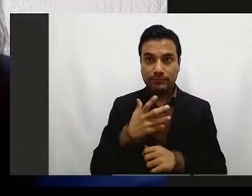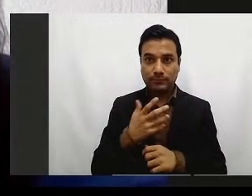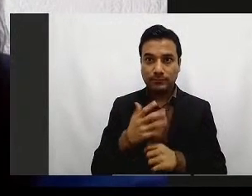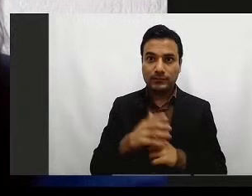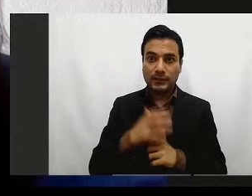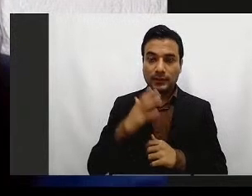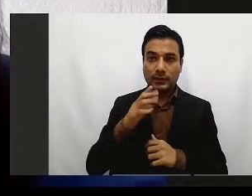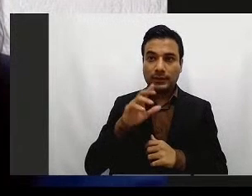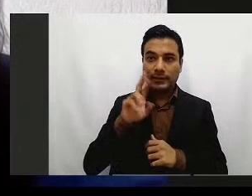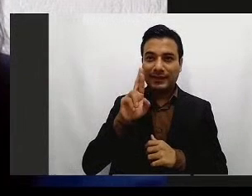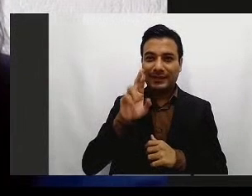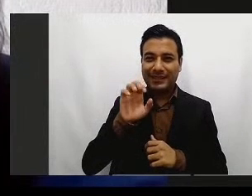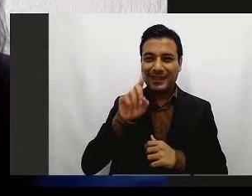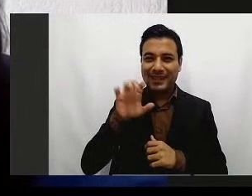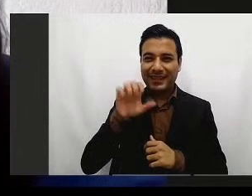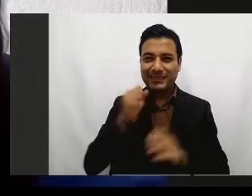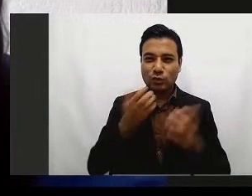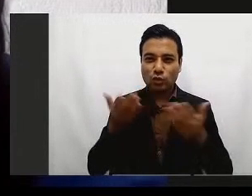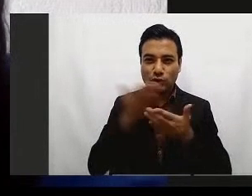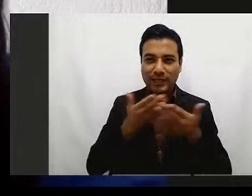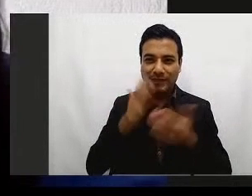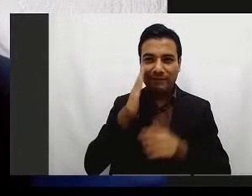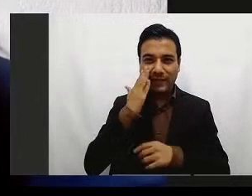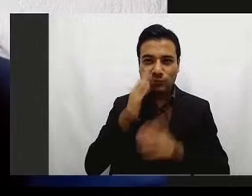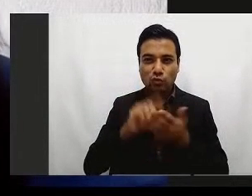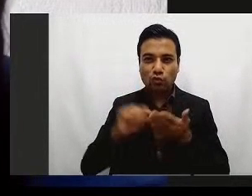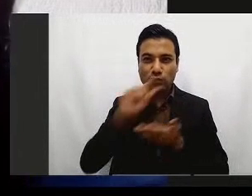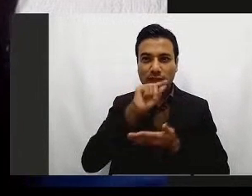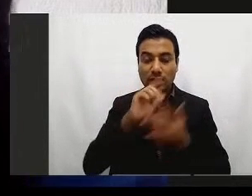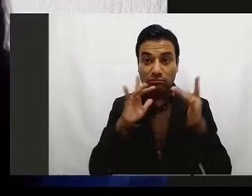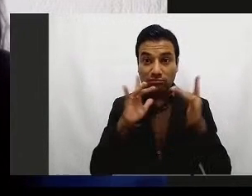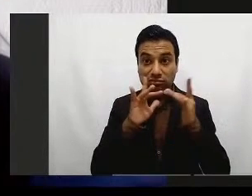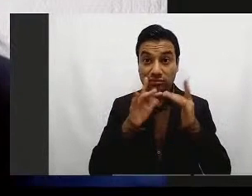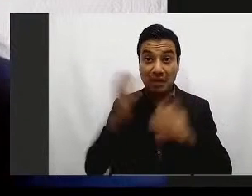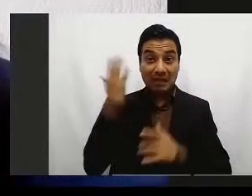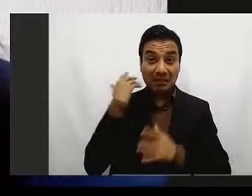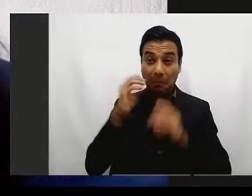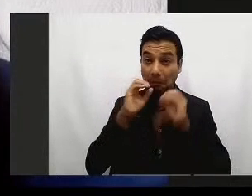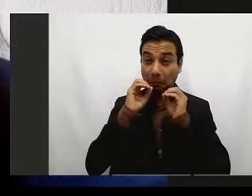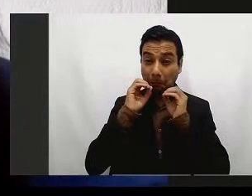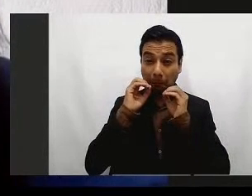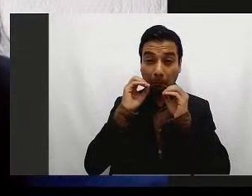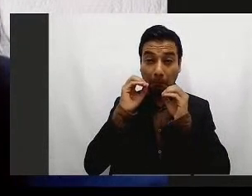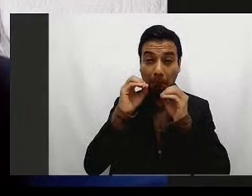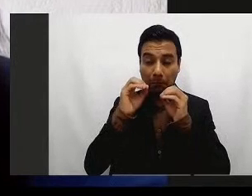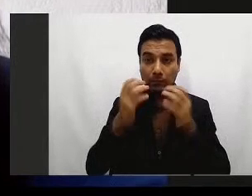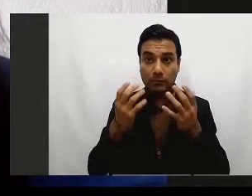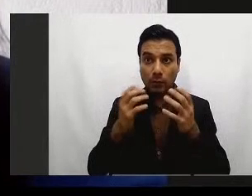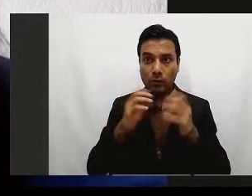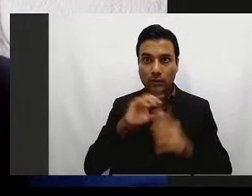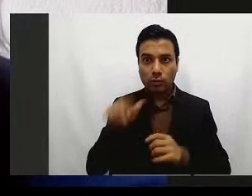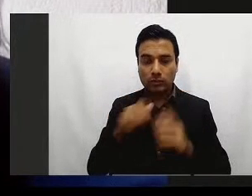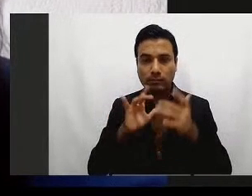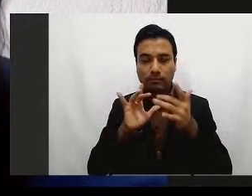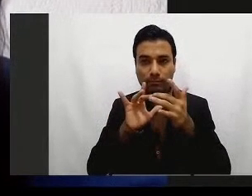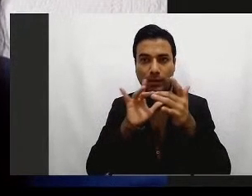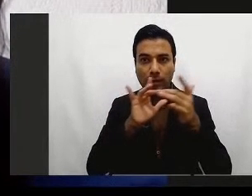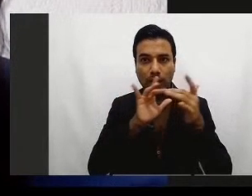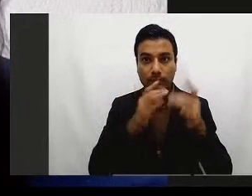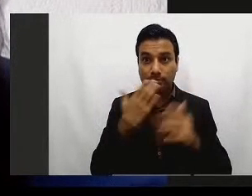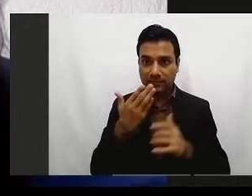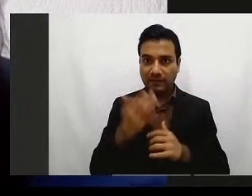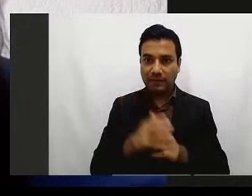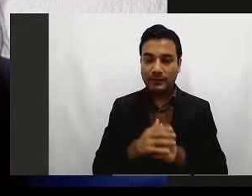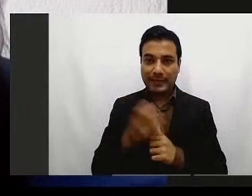gente que no habíamos tenido conexión aún cuando trabajamos en el mismo gremio. Entonces, a mí eso me parece